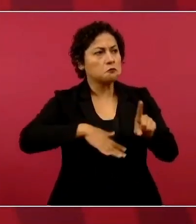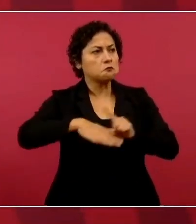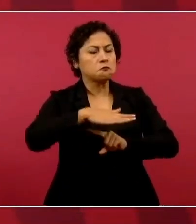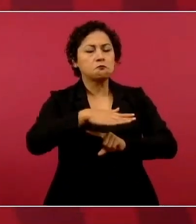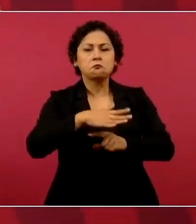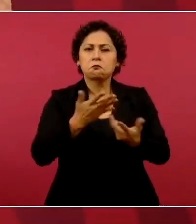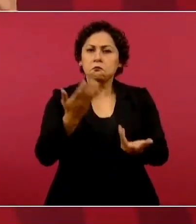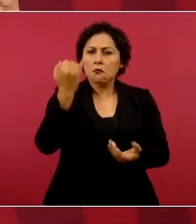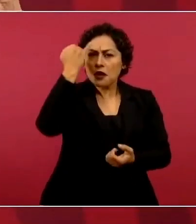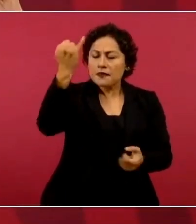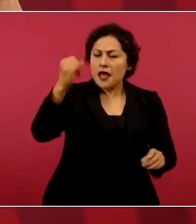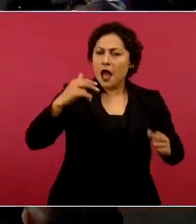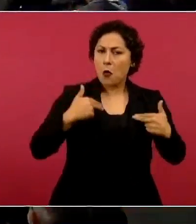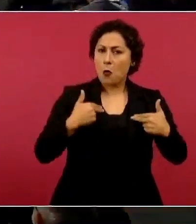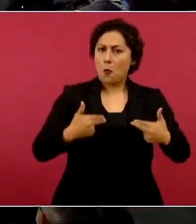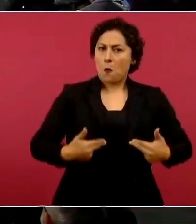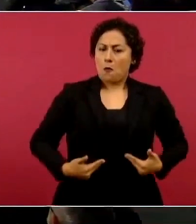sino